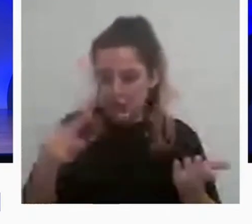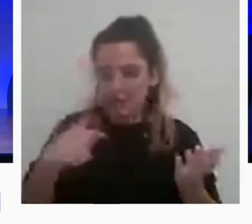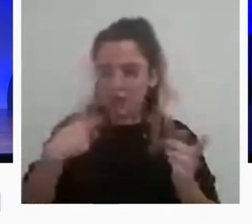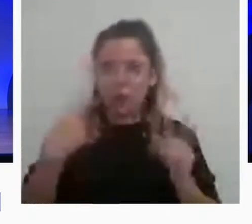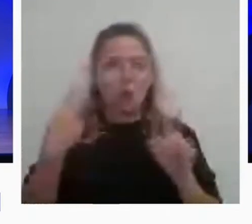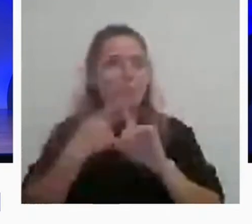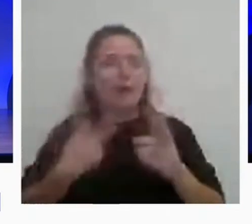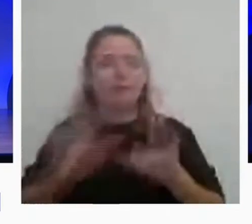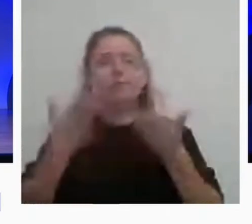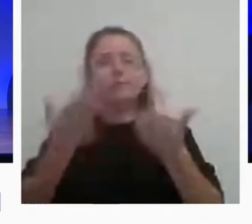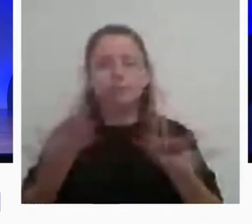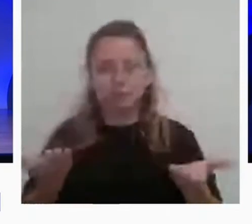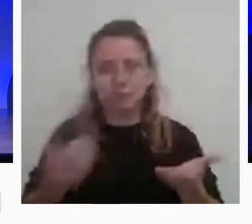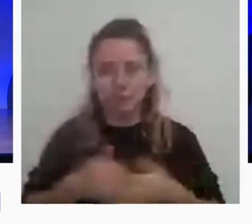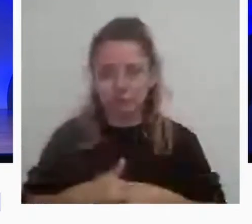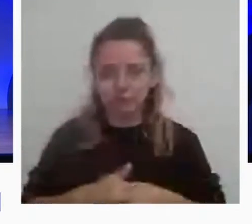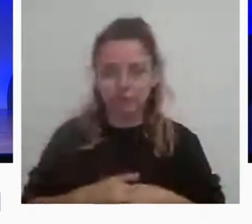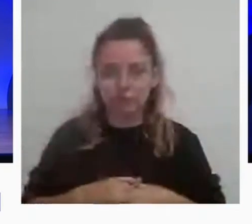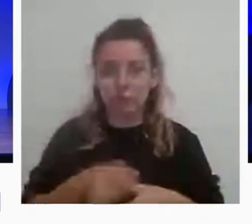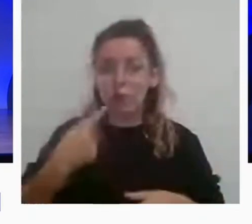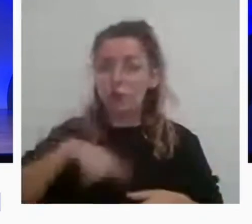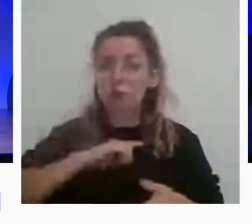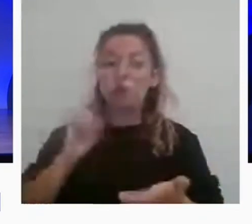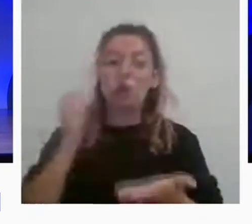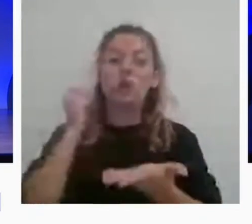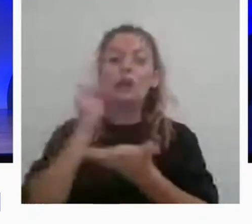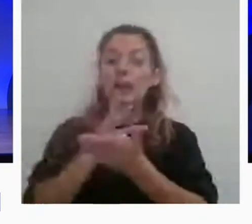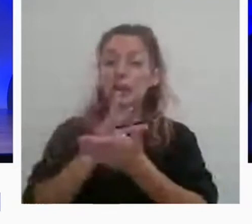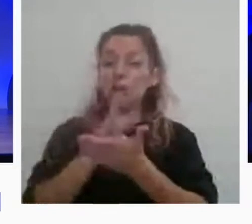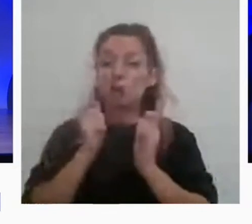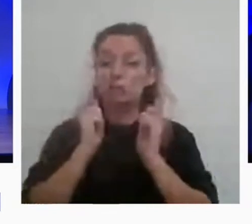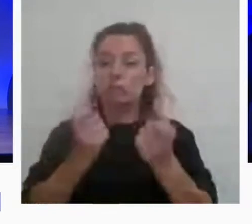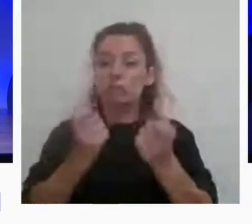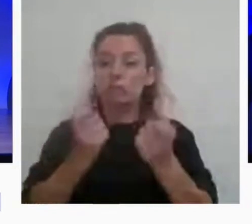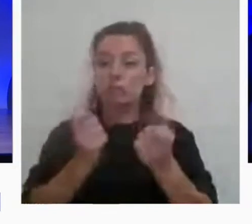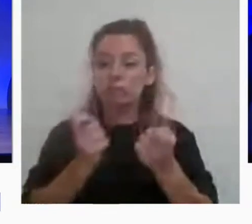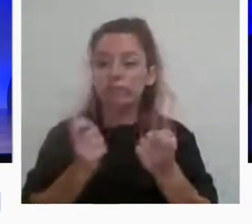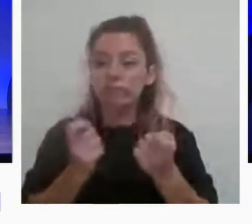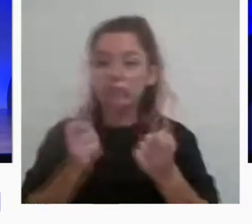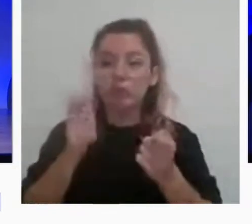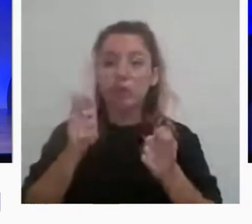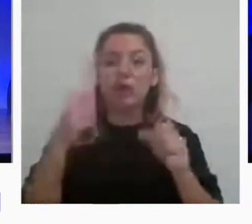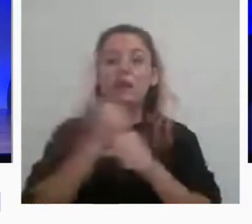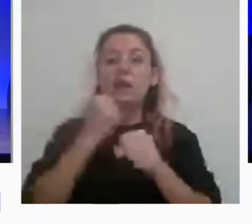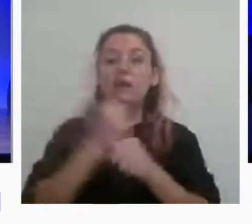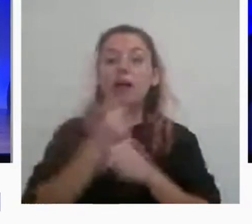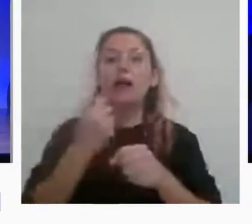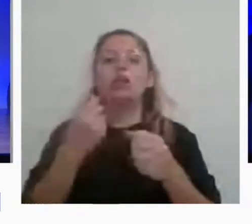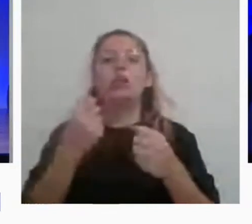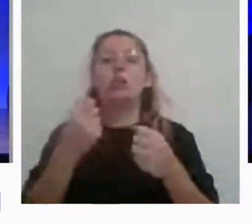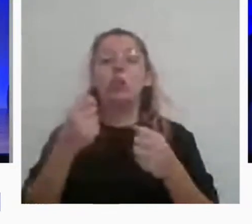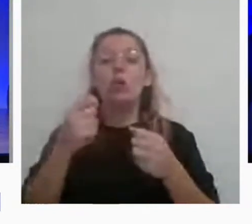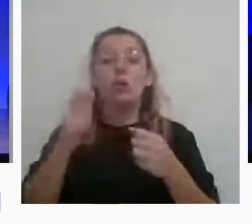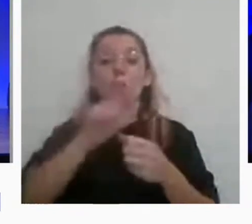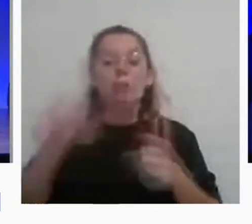¿no? Bueno, pues nosotras les pusimos un reto, trabajaron durante un mes con arquitectas, con personal técnico del Ayuntamiento de Bilbao,